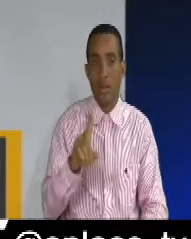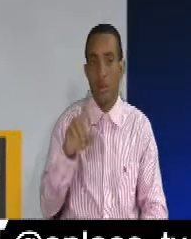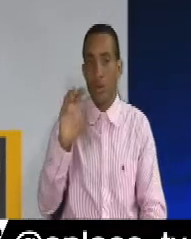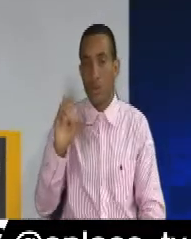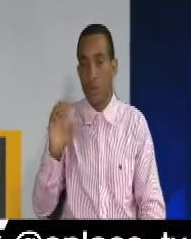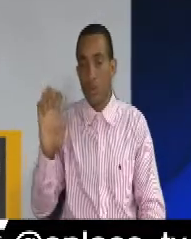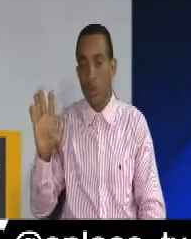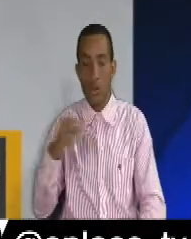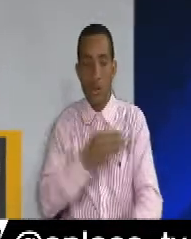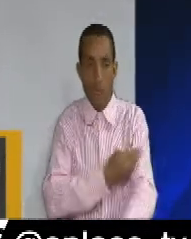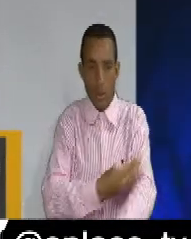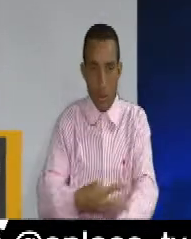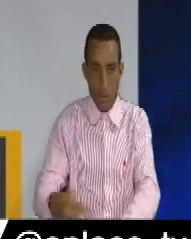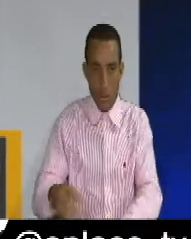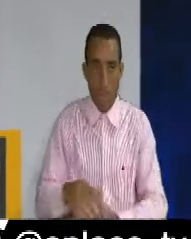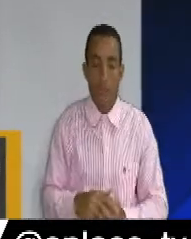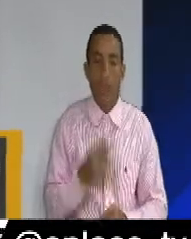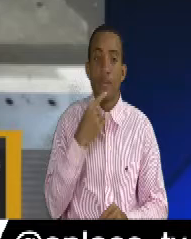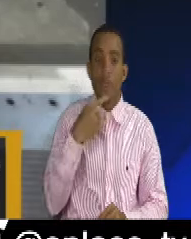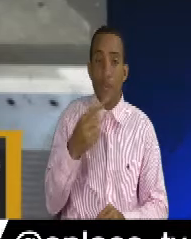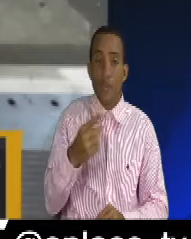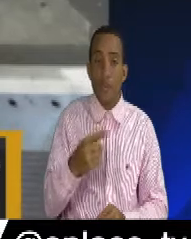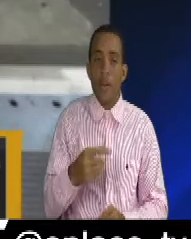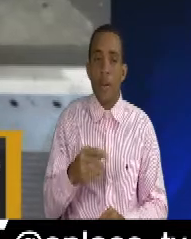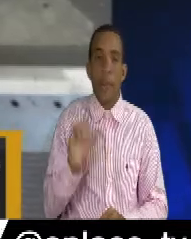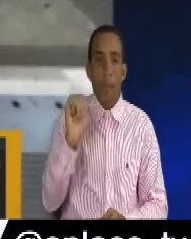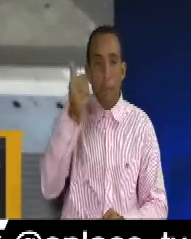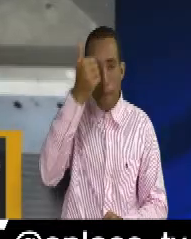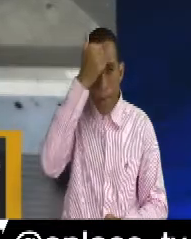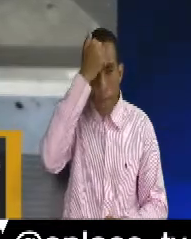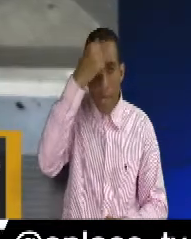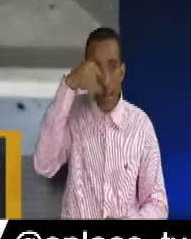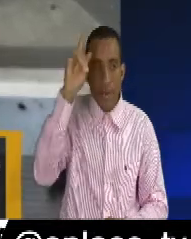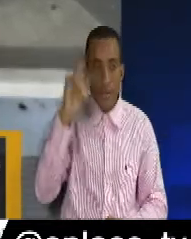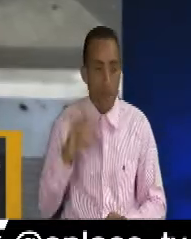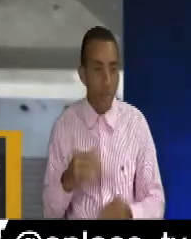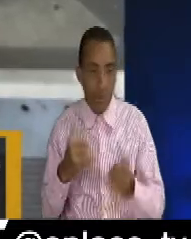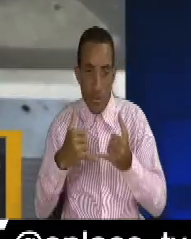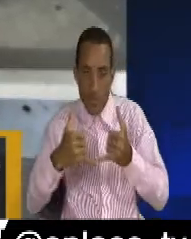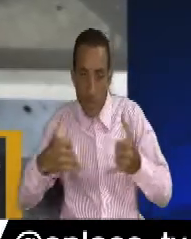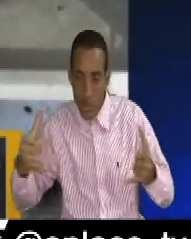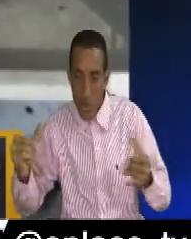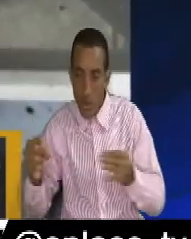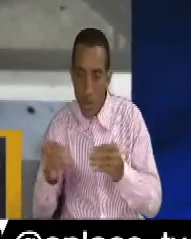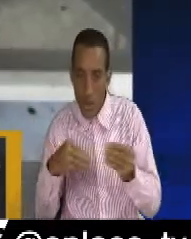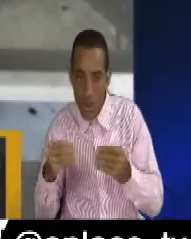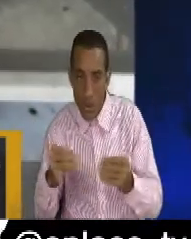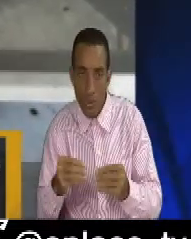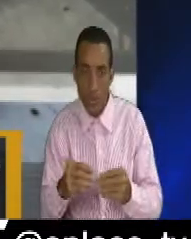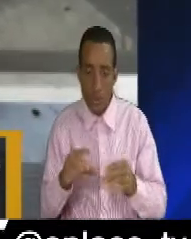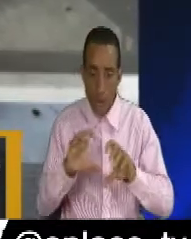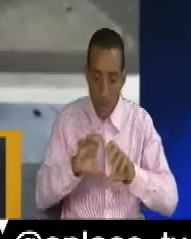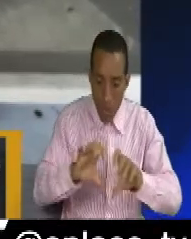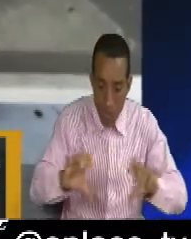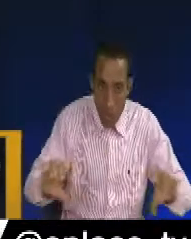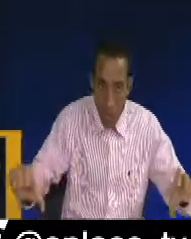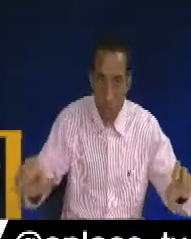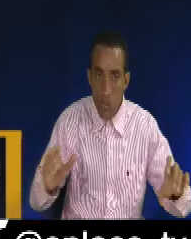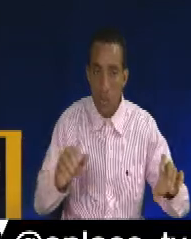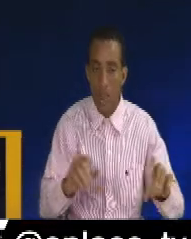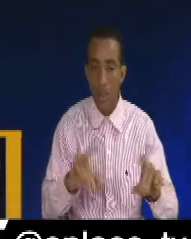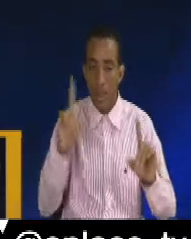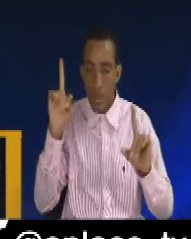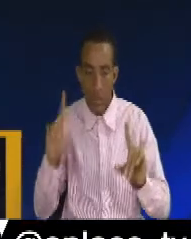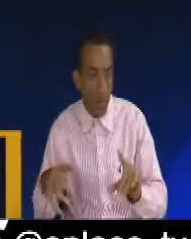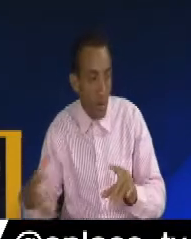escrito advierte además que los principales hurtos se concentran en cables de cobre, tuberías, compresores, paneles de control y baterías, entre